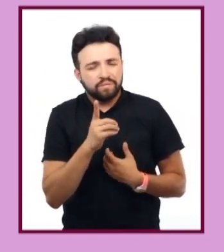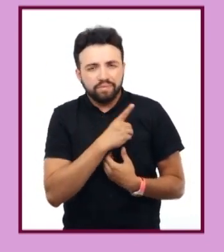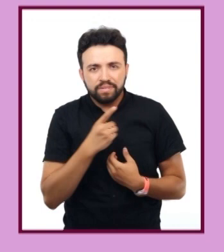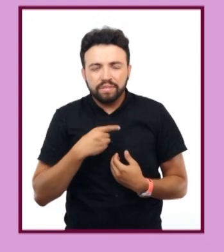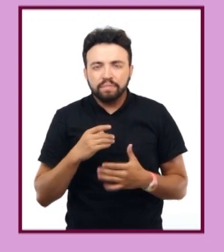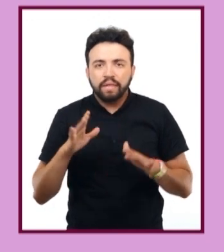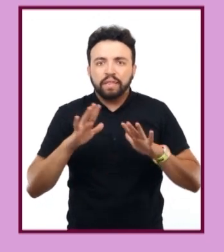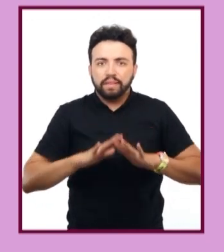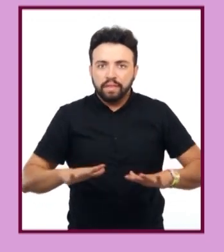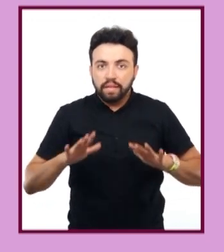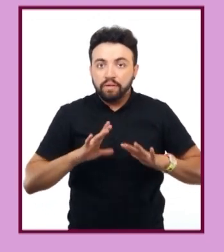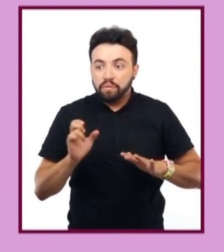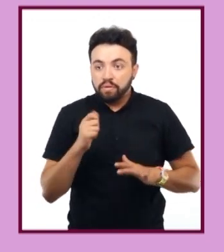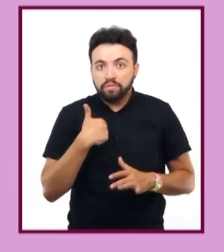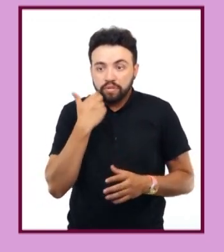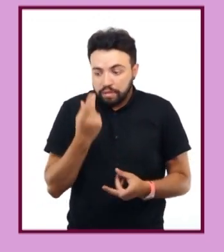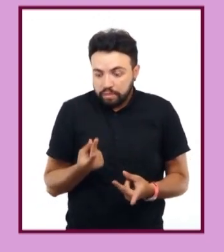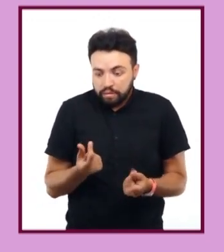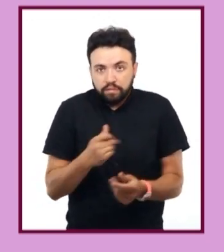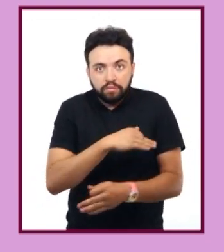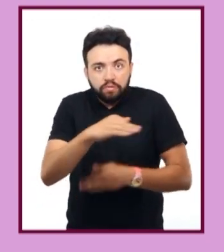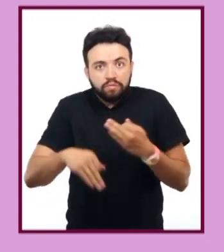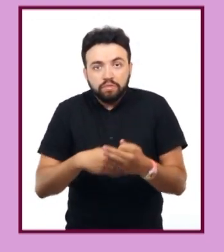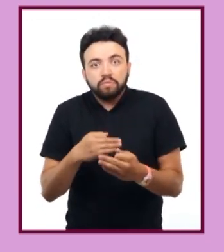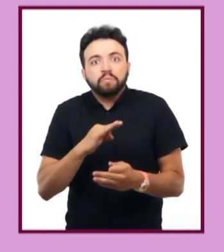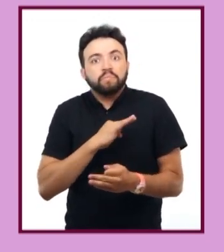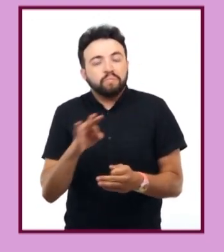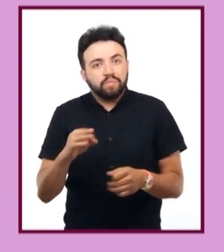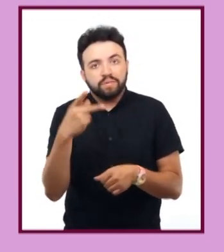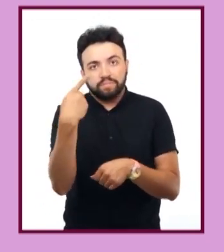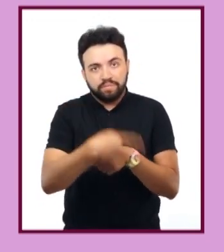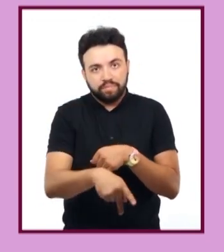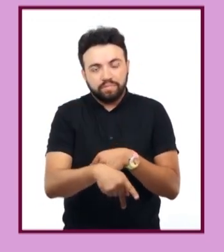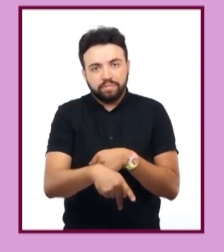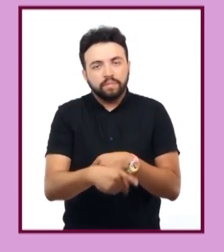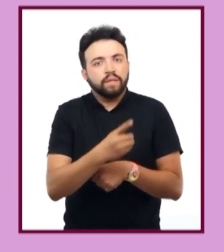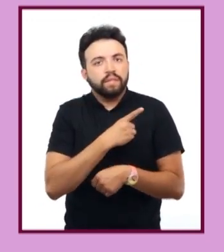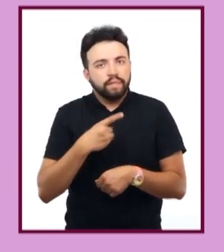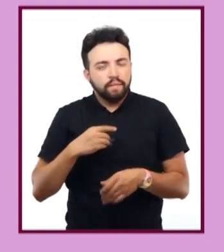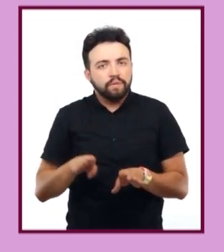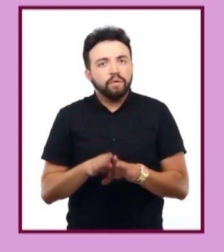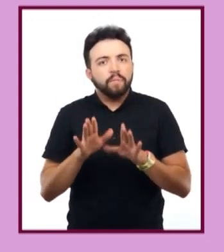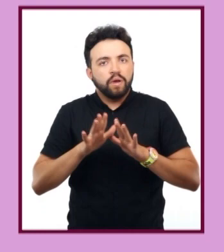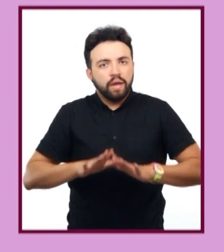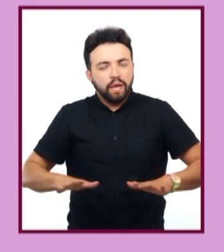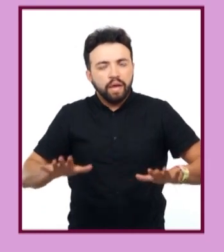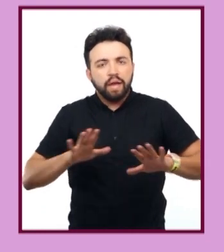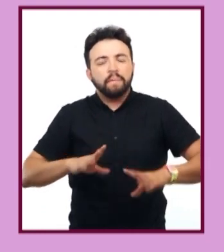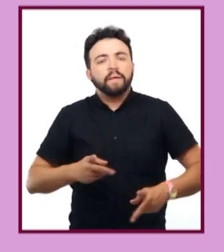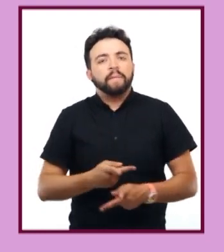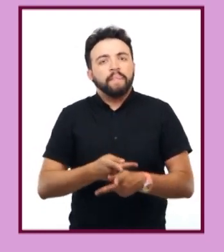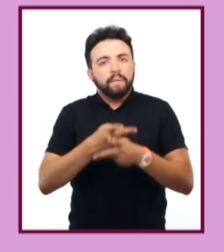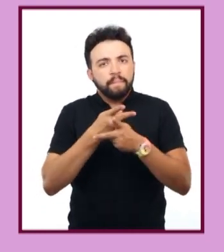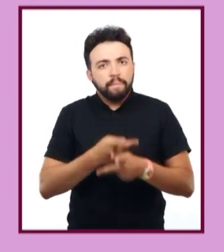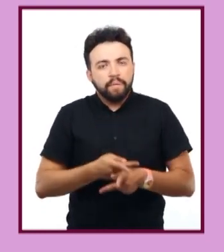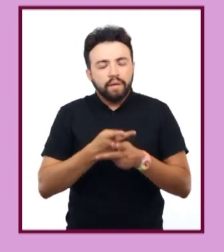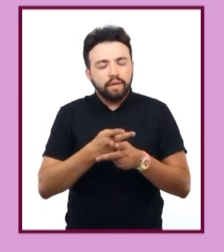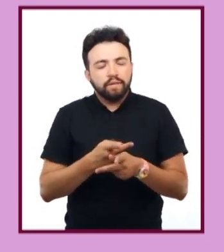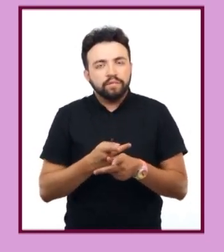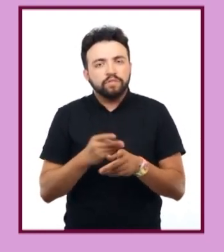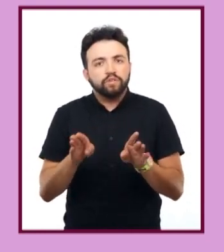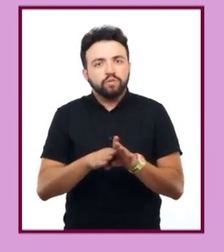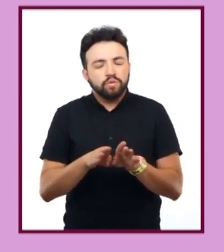por impulso y querer acelerar todos los procesos puede ponernos en riesgo. La calma y la paciencia nos disponen